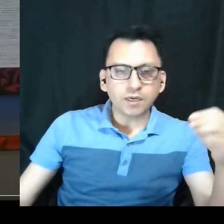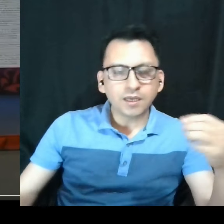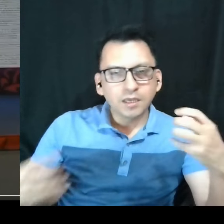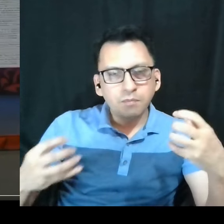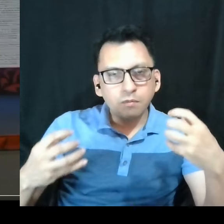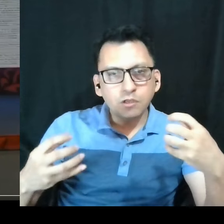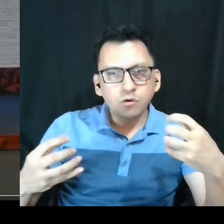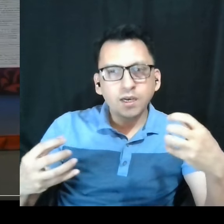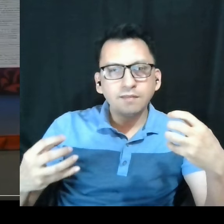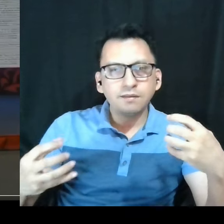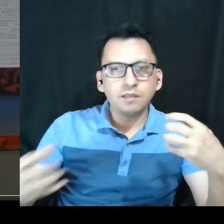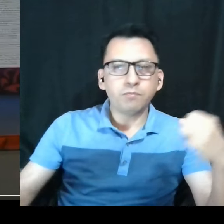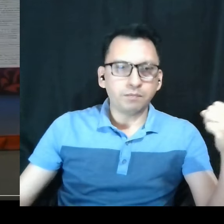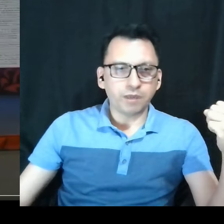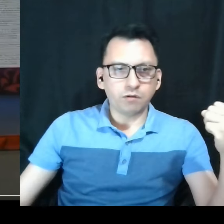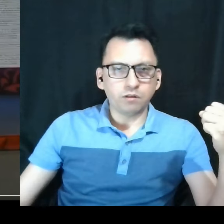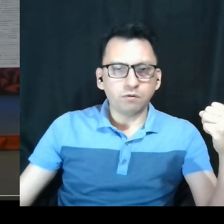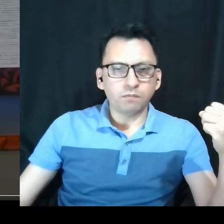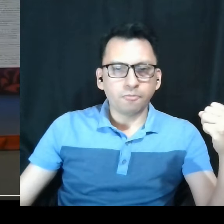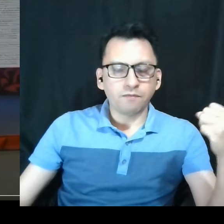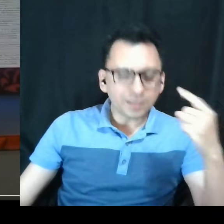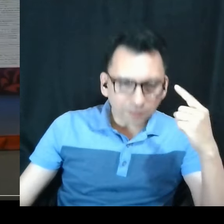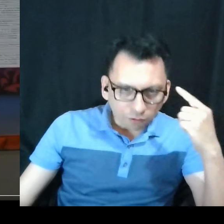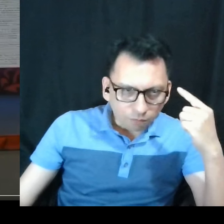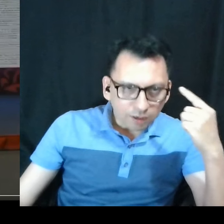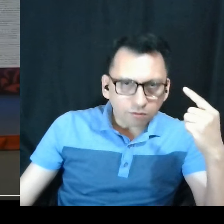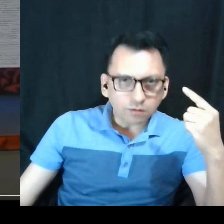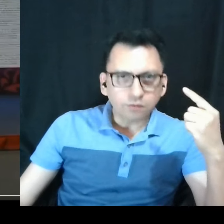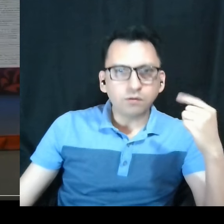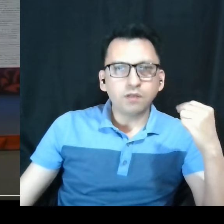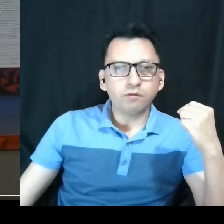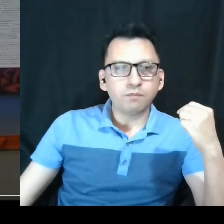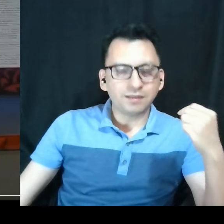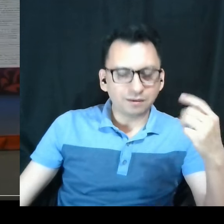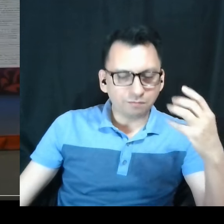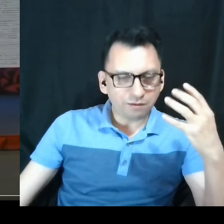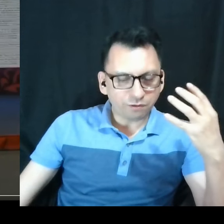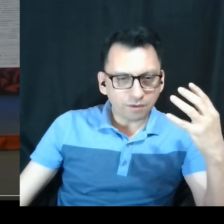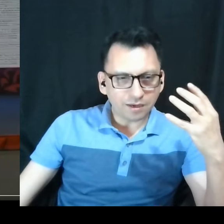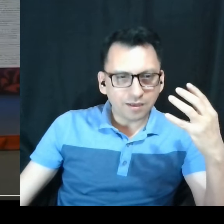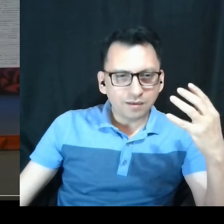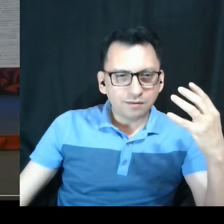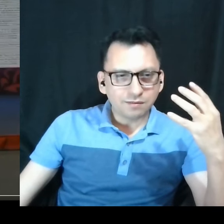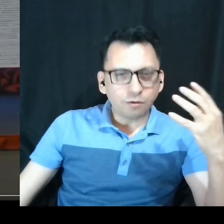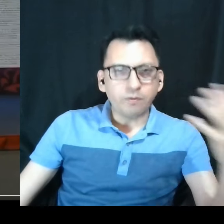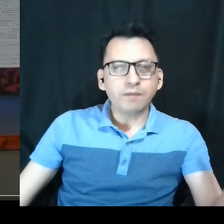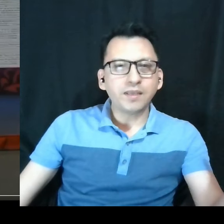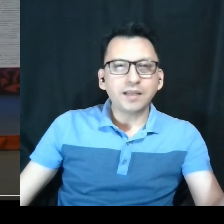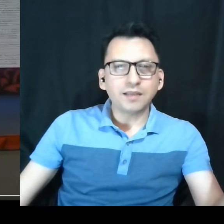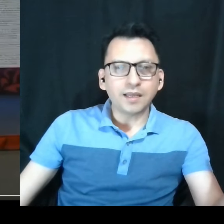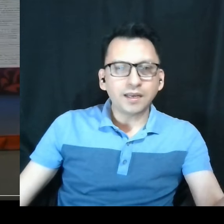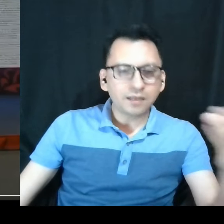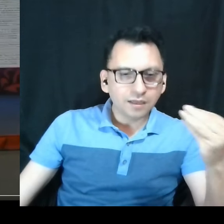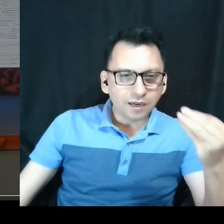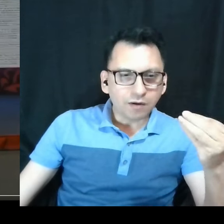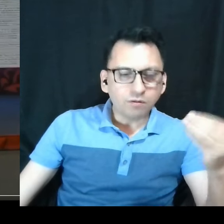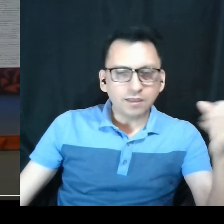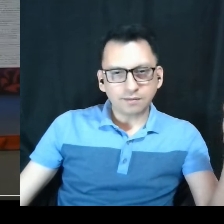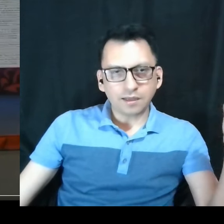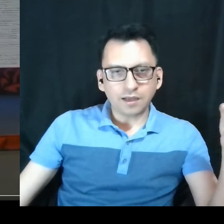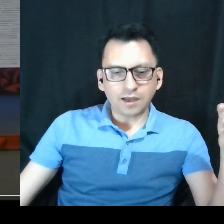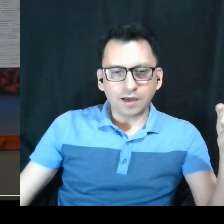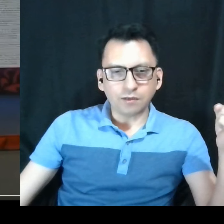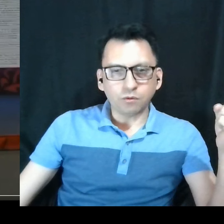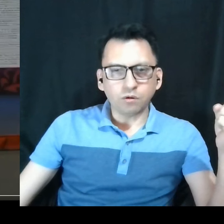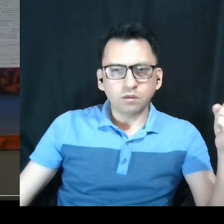de él como persona pero me choca ese tipo de periodismo Fíjate cómo le contestó de forma de una forma soberbia y altanera